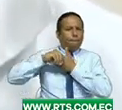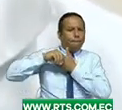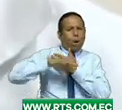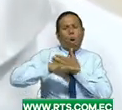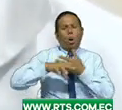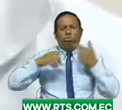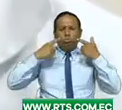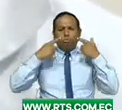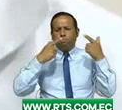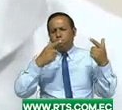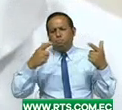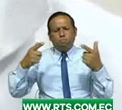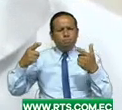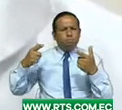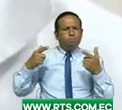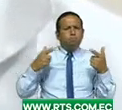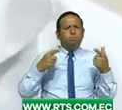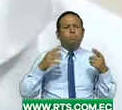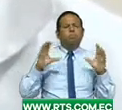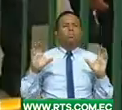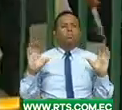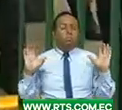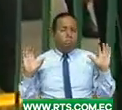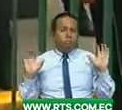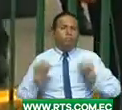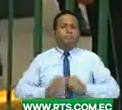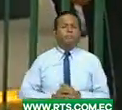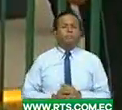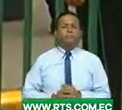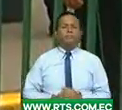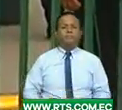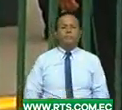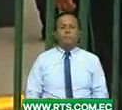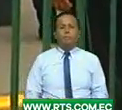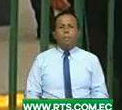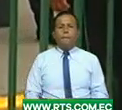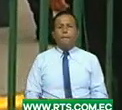a seguir activados mientras sea necesario. Informó Maite Morán.